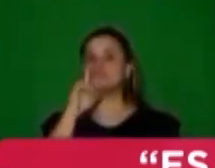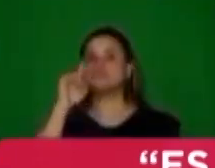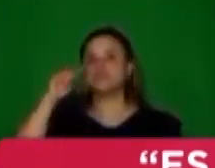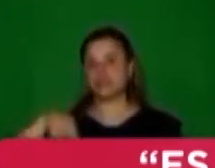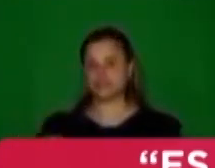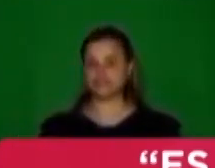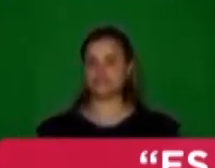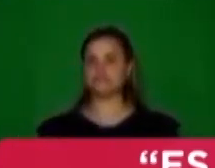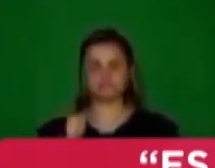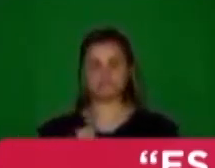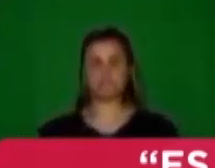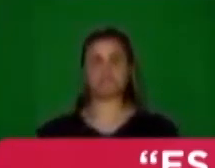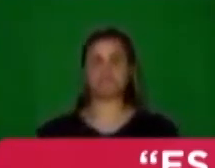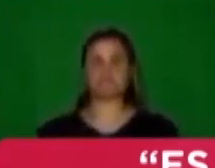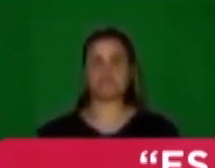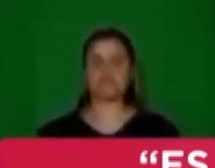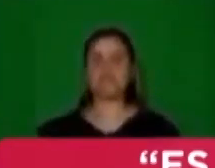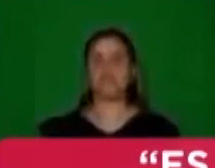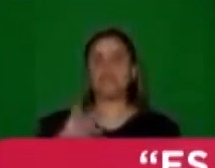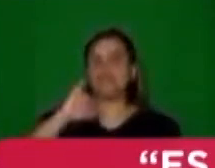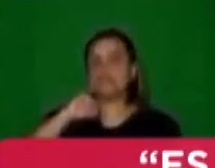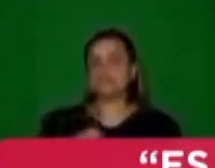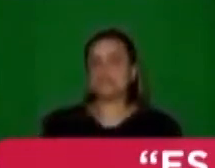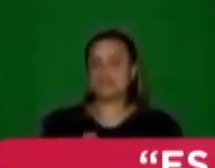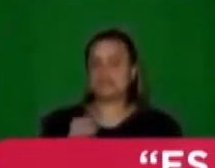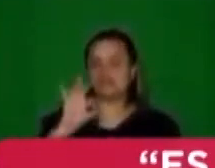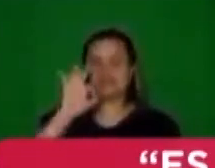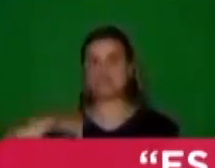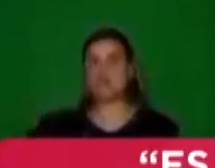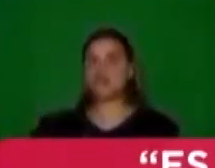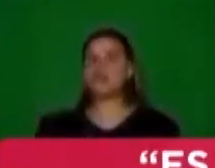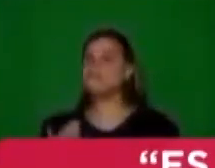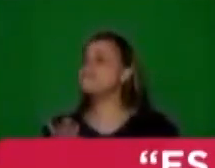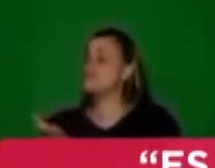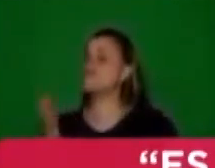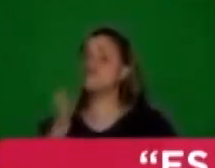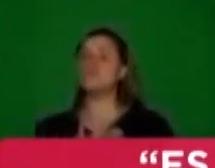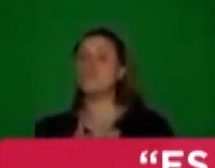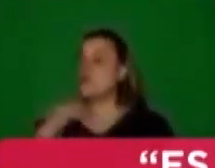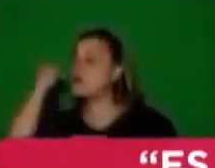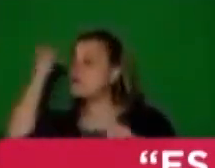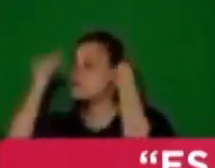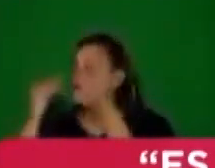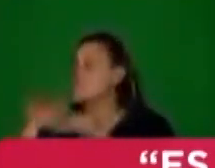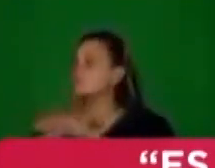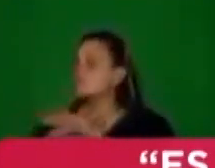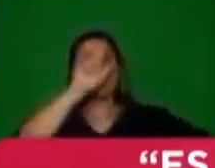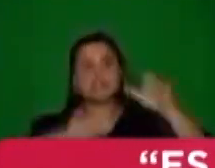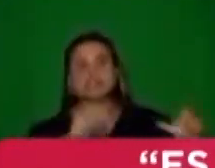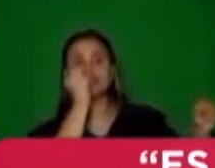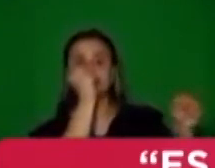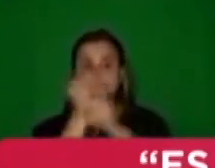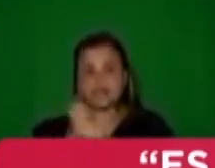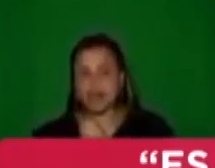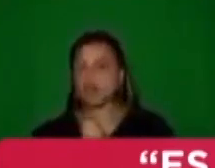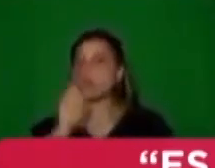digamos, ¿no? Si nos vamos un poquito más atrás, todavía no había debates obligatorios, pero en el 89 Menem falta el debate con